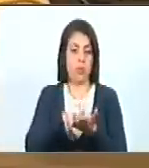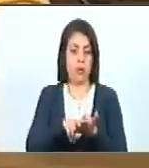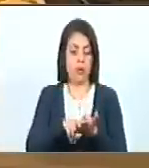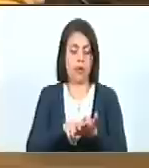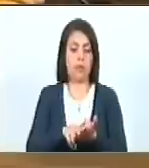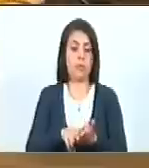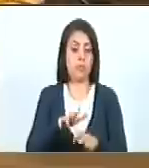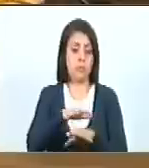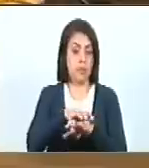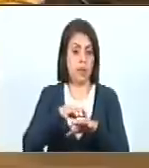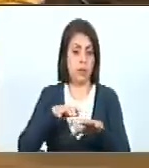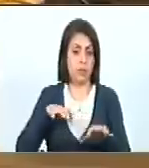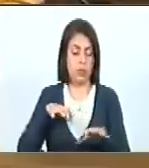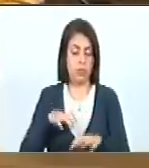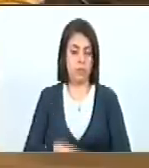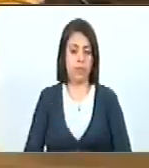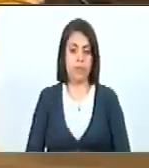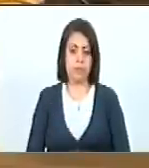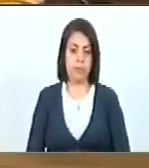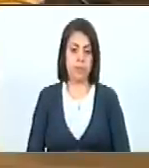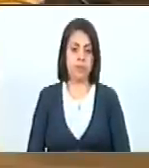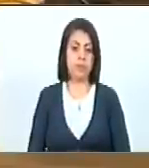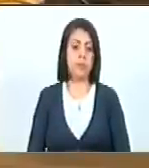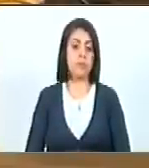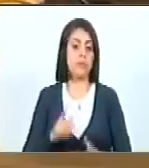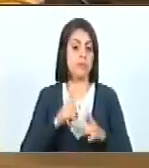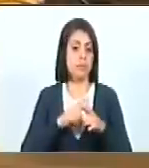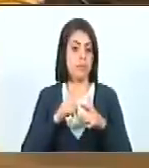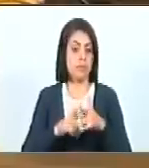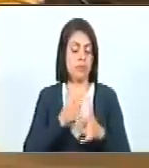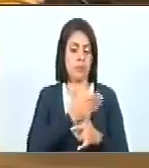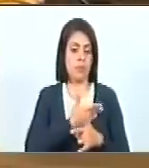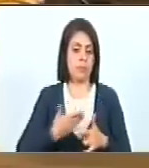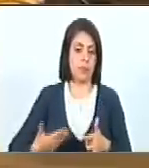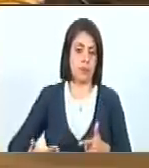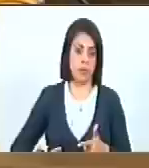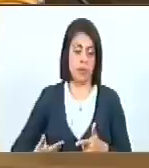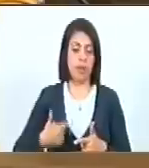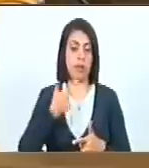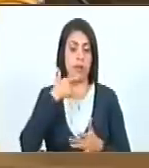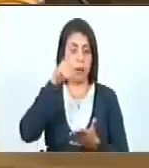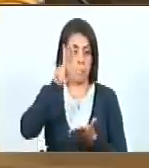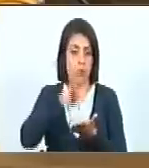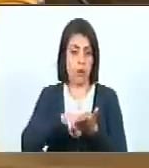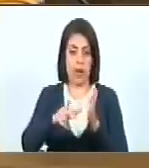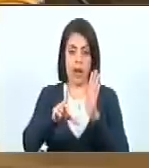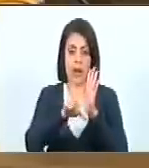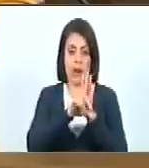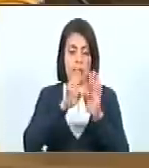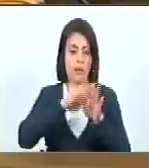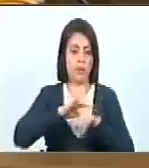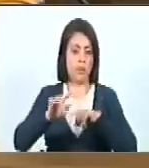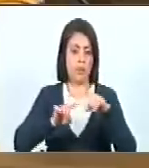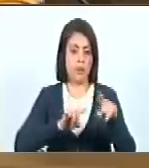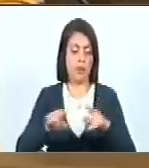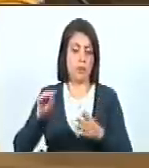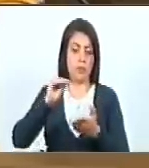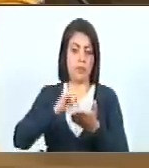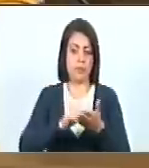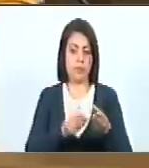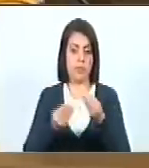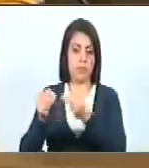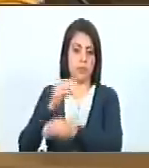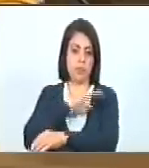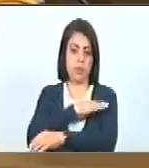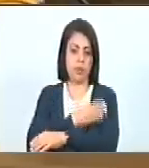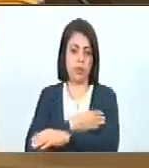aprobado por mayoría calificada. En consecuencia, el presidente declaró sancionada la ley y ordenó remitirla al